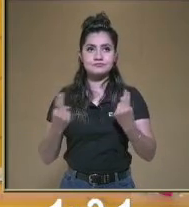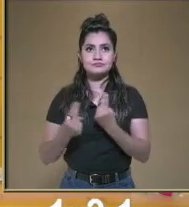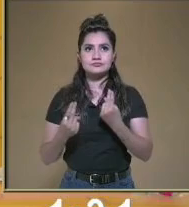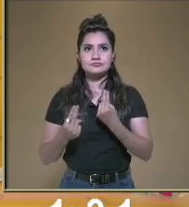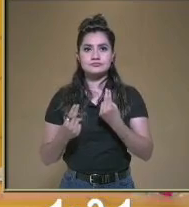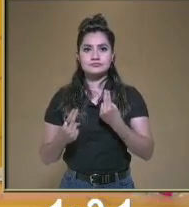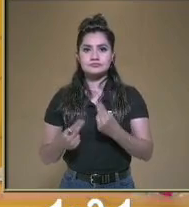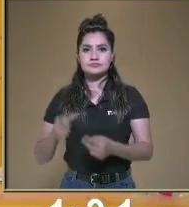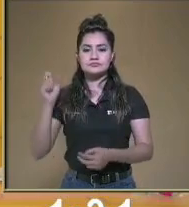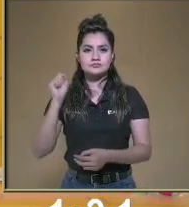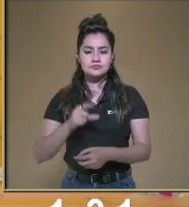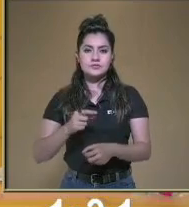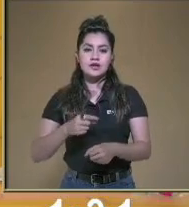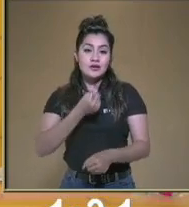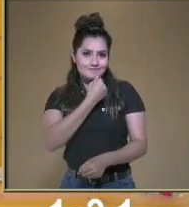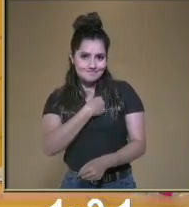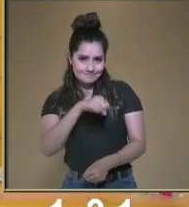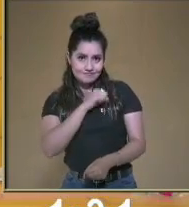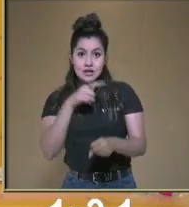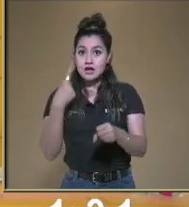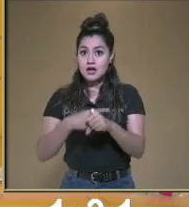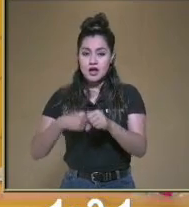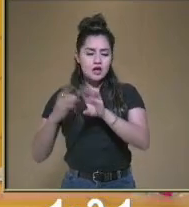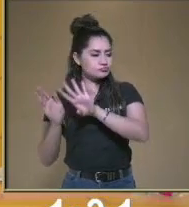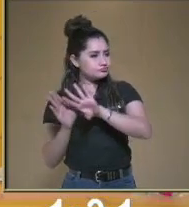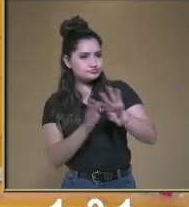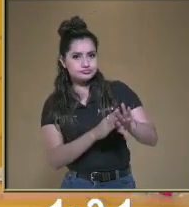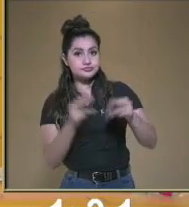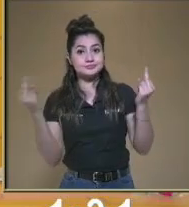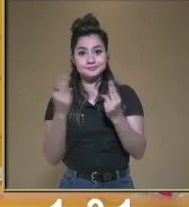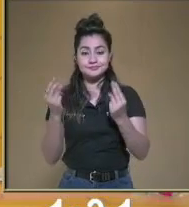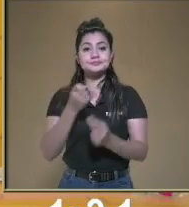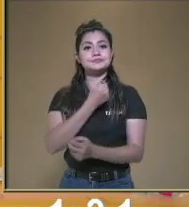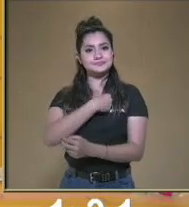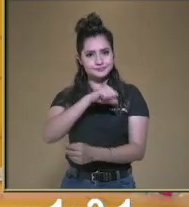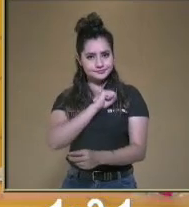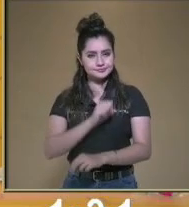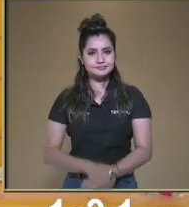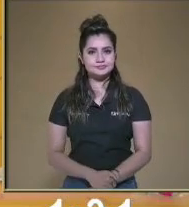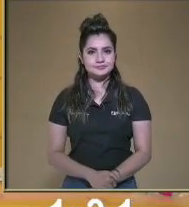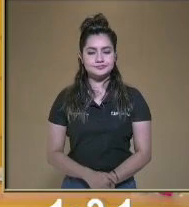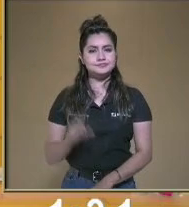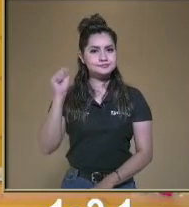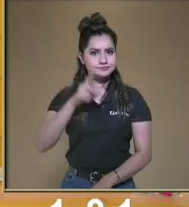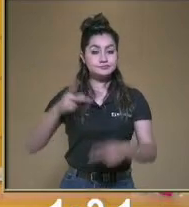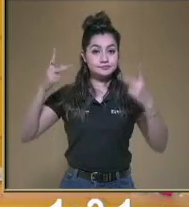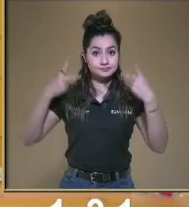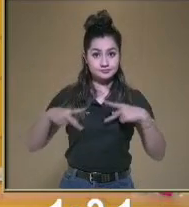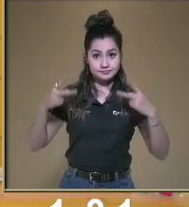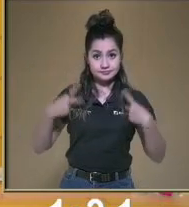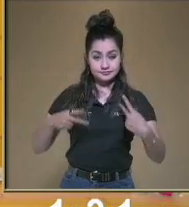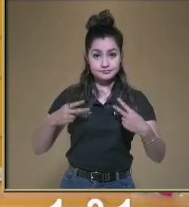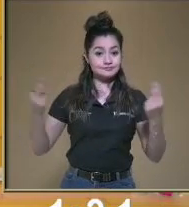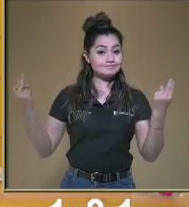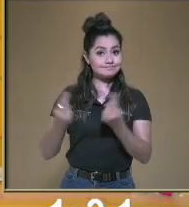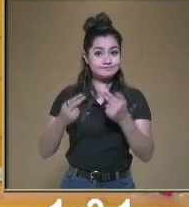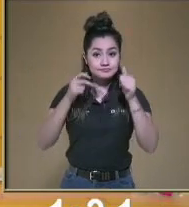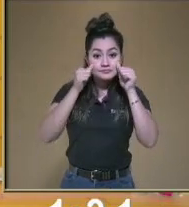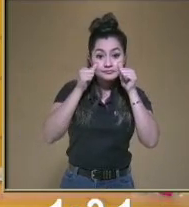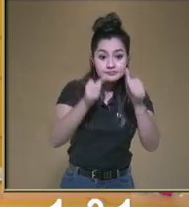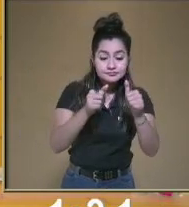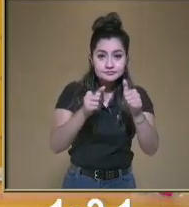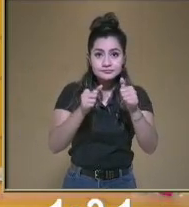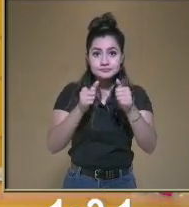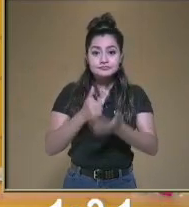estén libres de enfermedades, ¿verdad? La persona indicada para cuidar y atender a nuestros